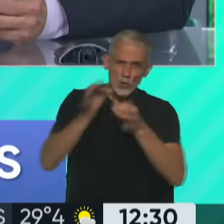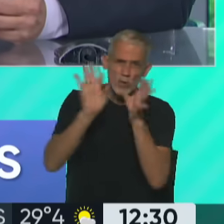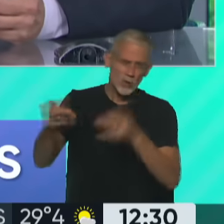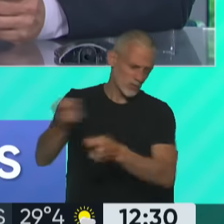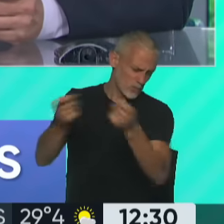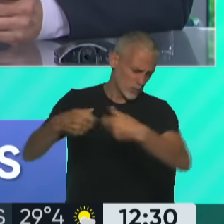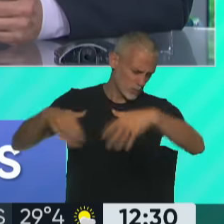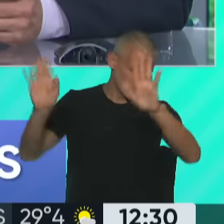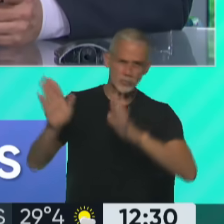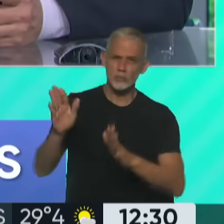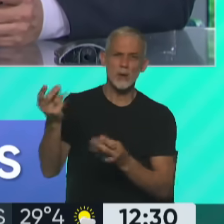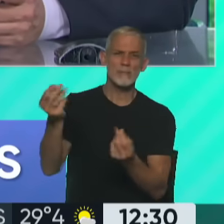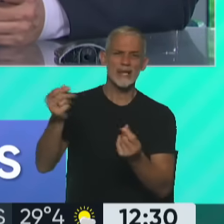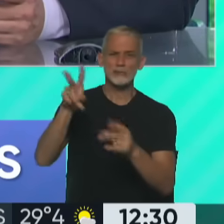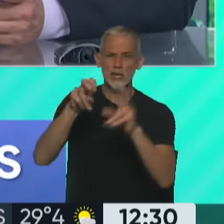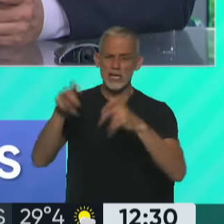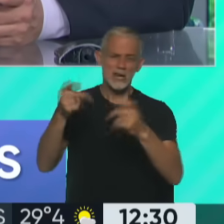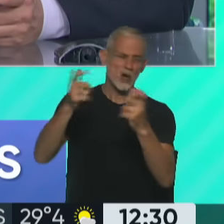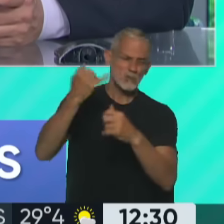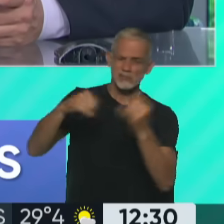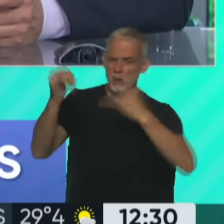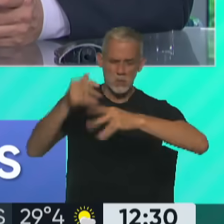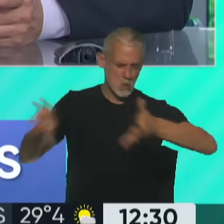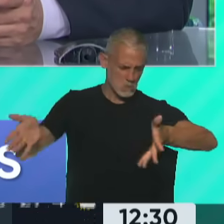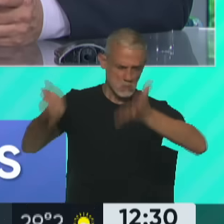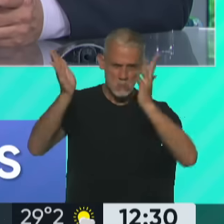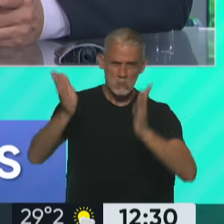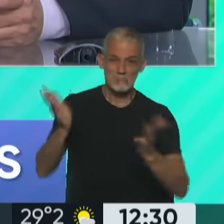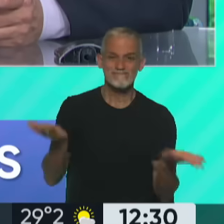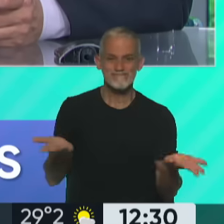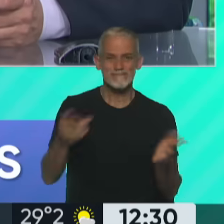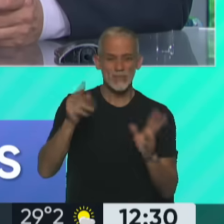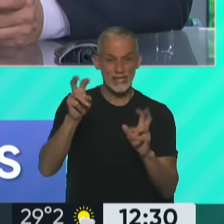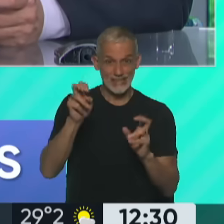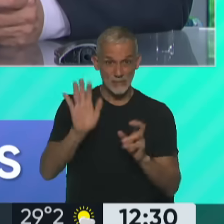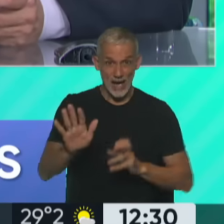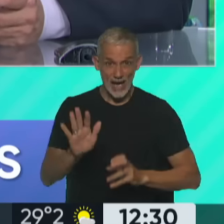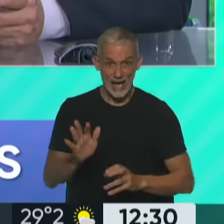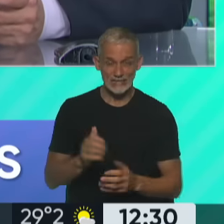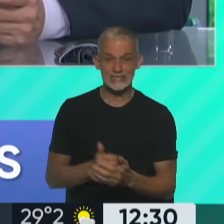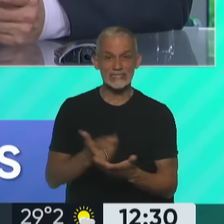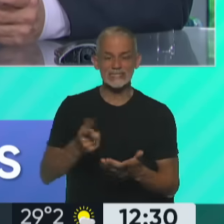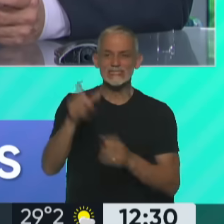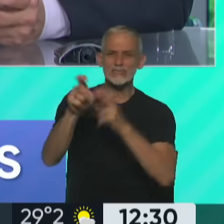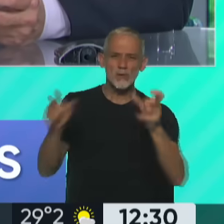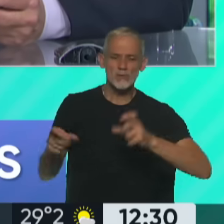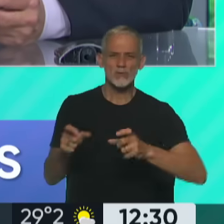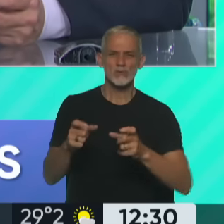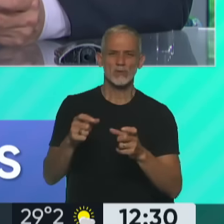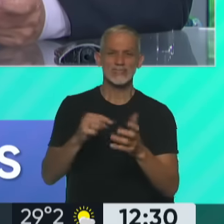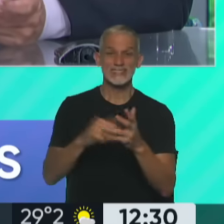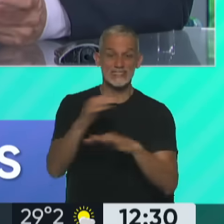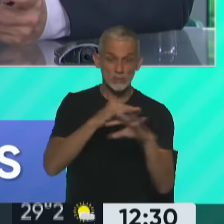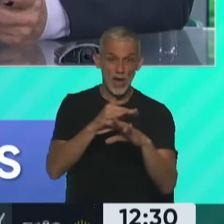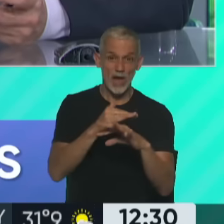se fije libremente el precio de los alquileres, las condiciones de alquiler. Esto es un tema, sobre todo en poblaciones urbanas y